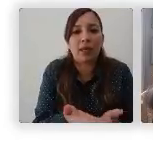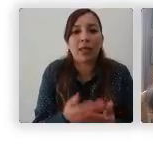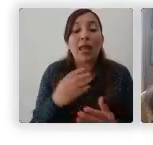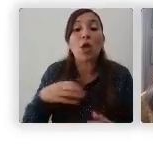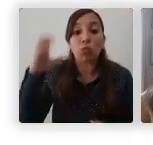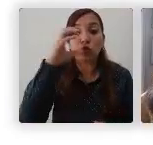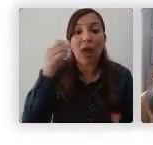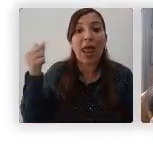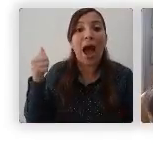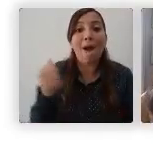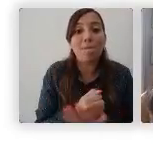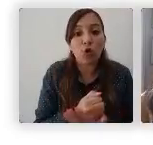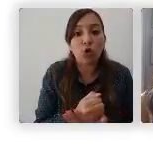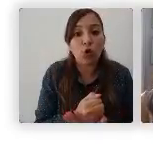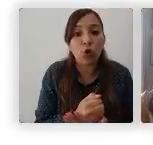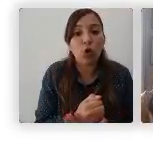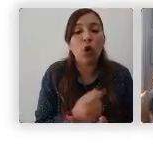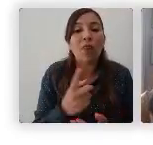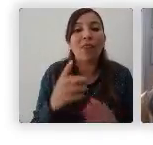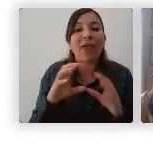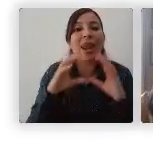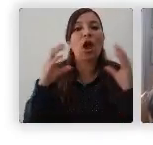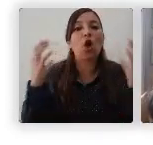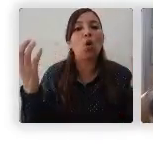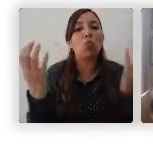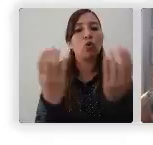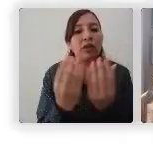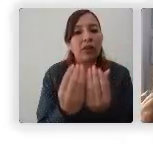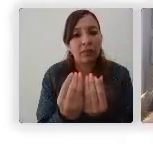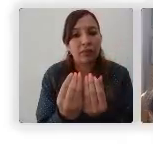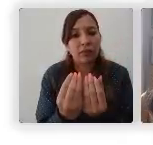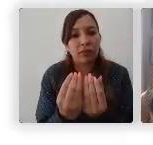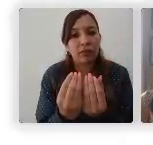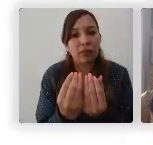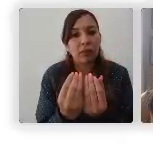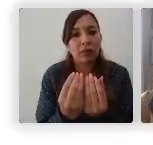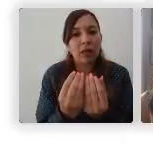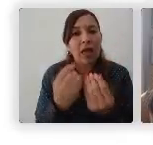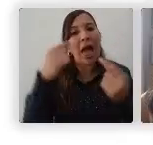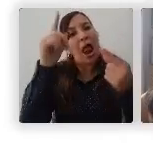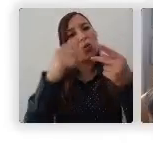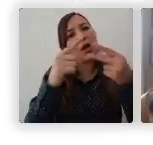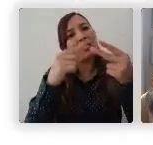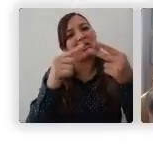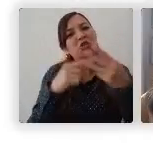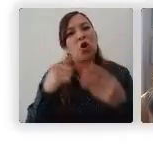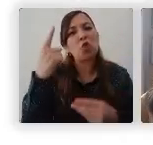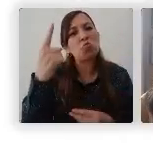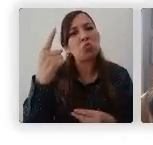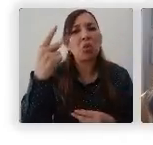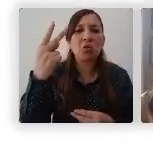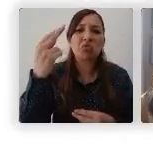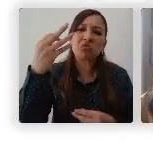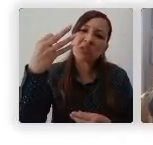apoyo de la misma comunidad porque muchas veces son uno o dos emprendedores que son pioneros dentro de la